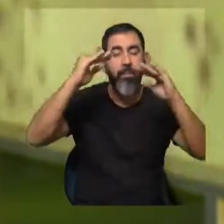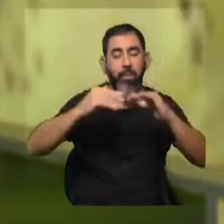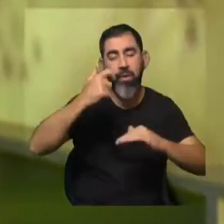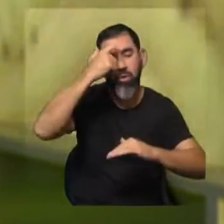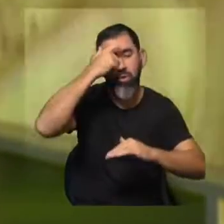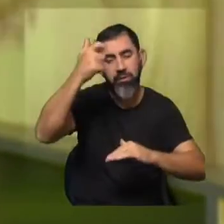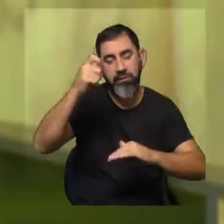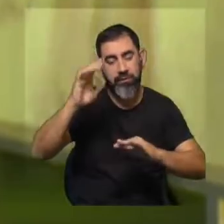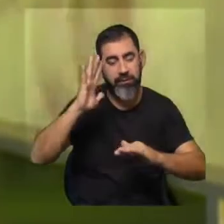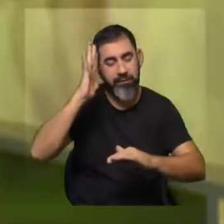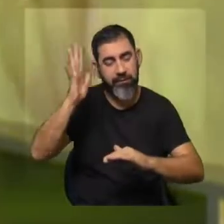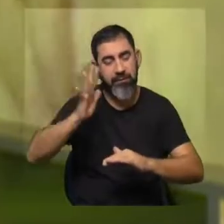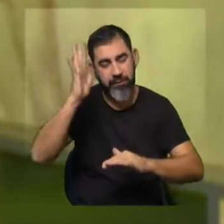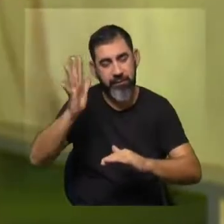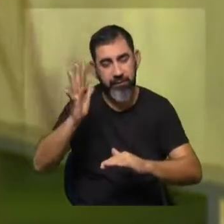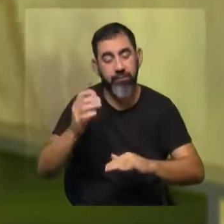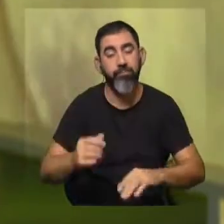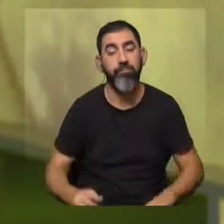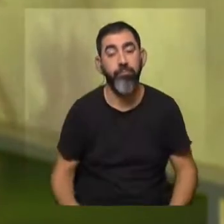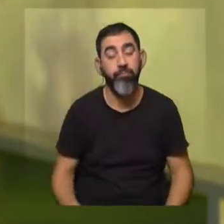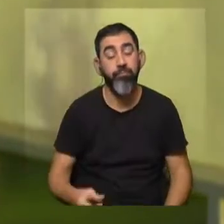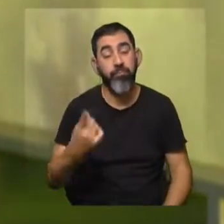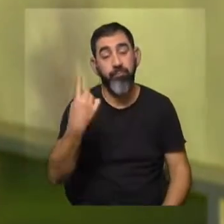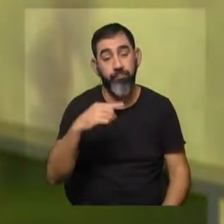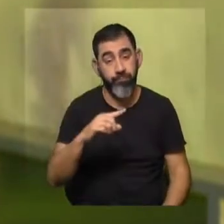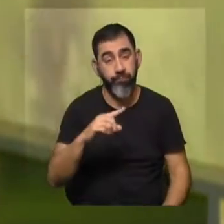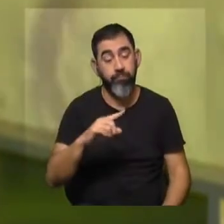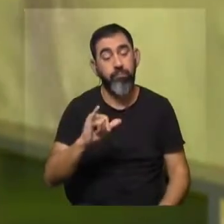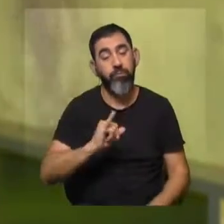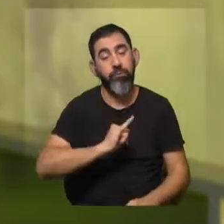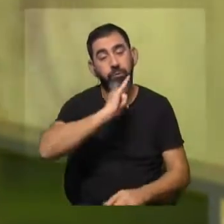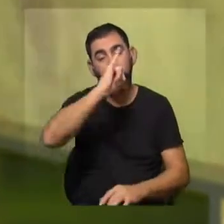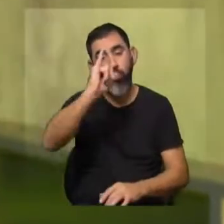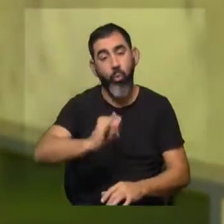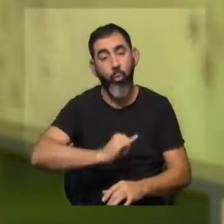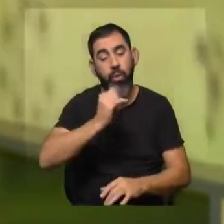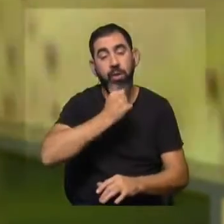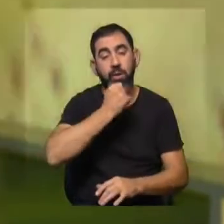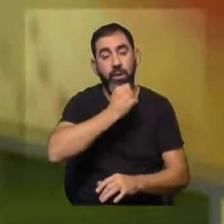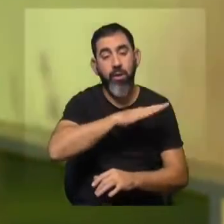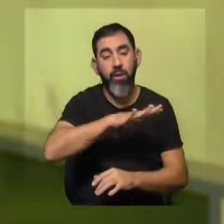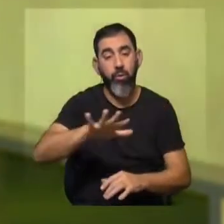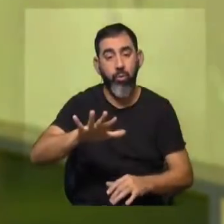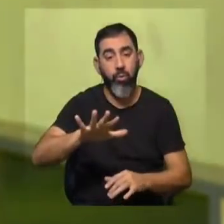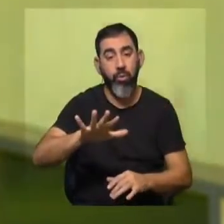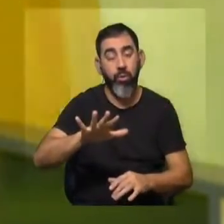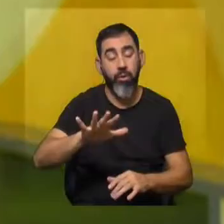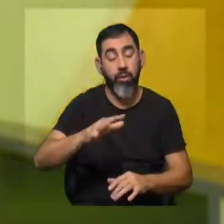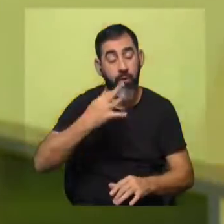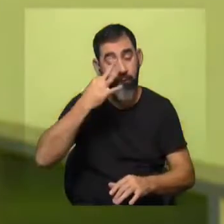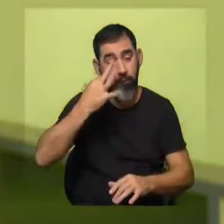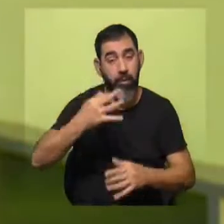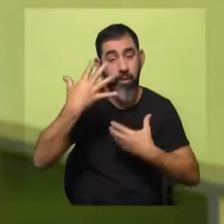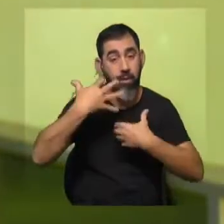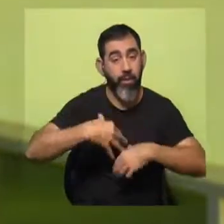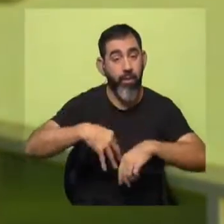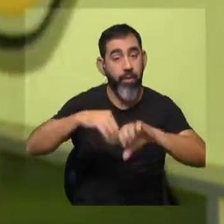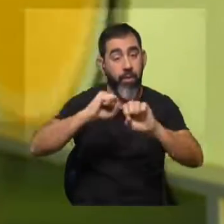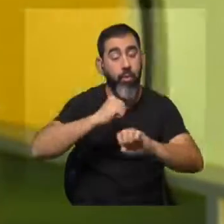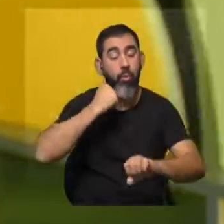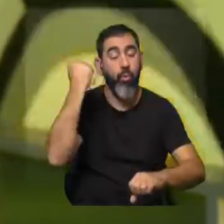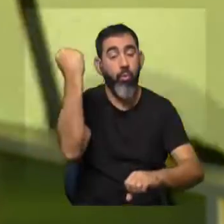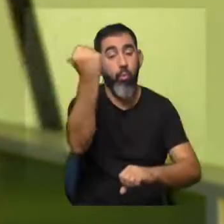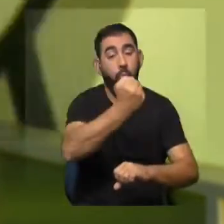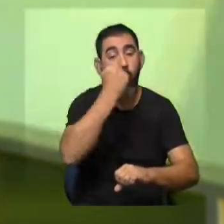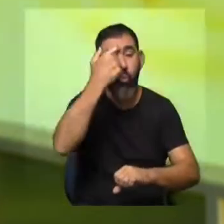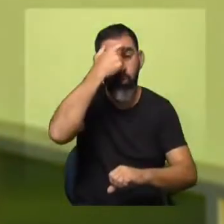que esperábamos encontrar en la película, pero que de todos modos narra la historia de uno de los descubrimientos clave para